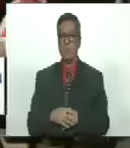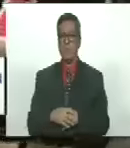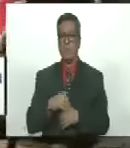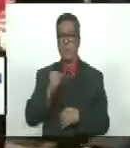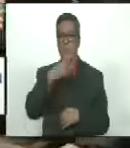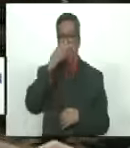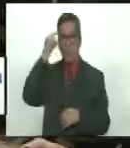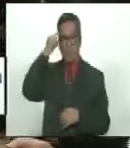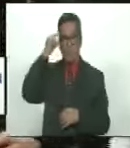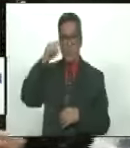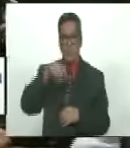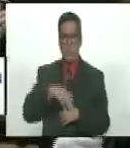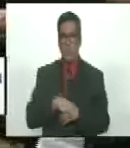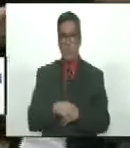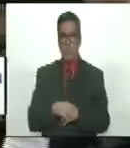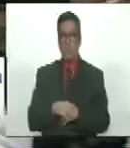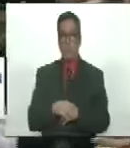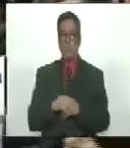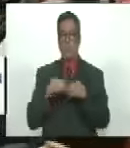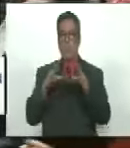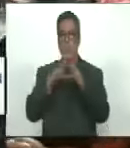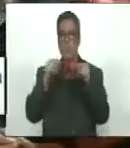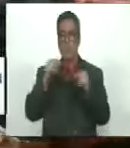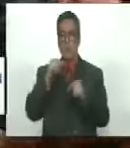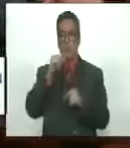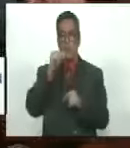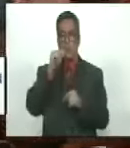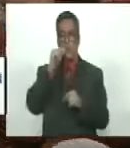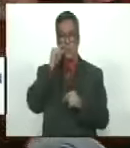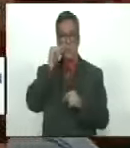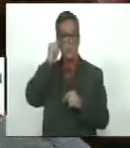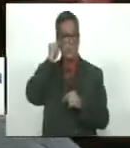Buenos días a todas y todos.